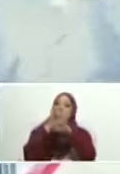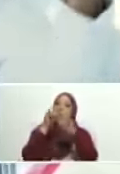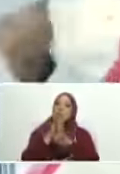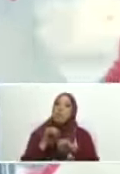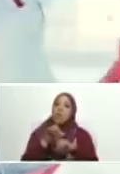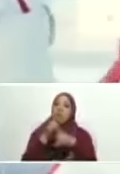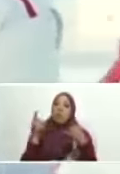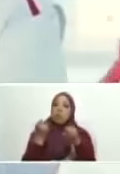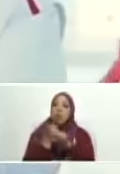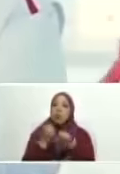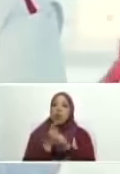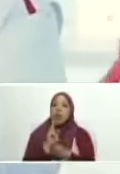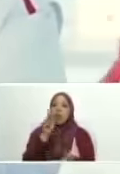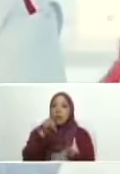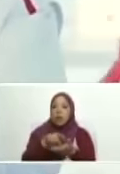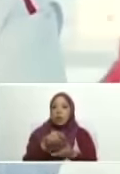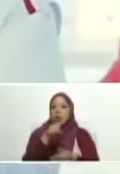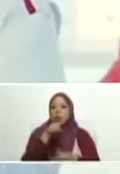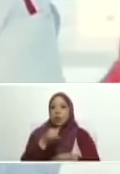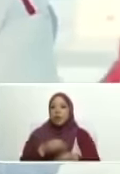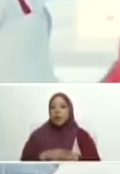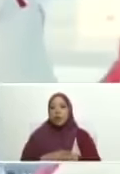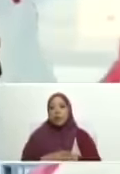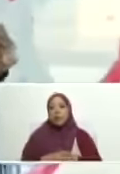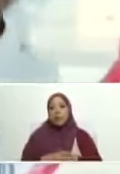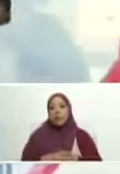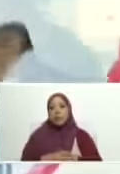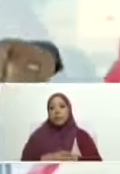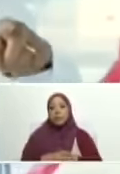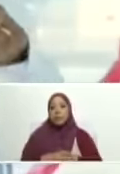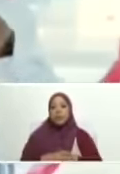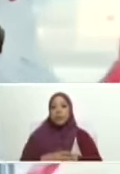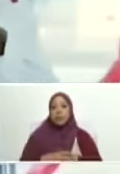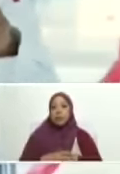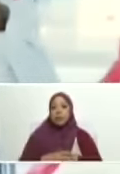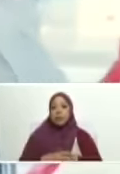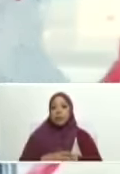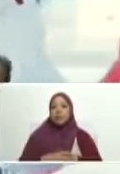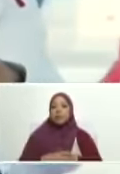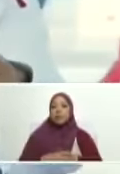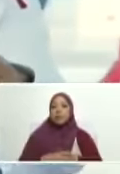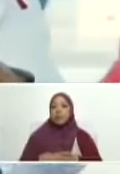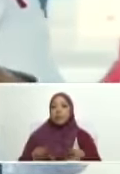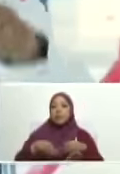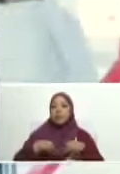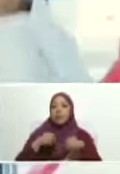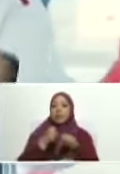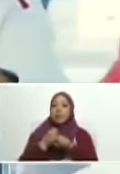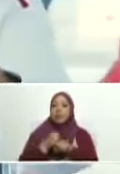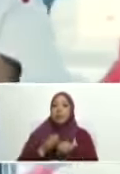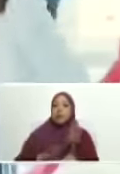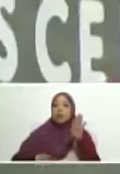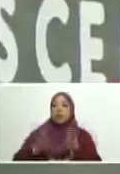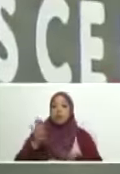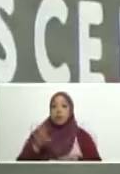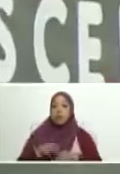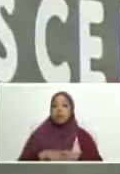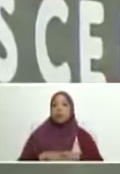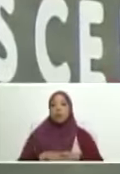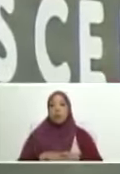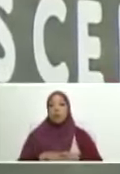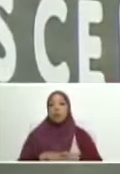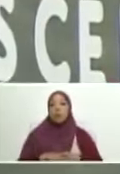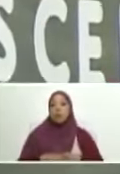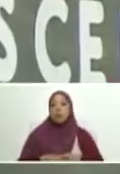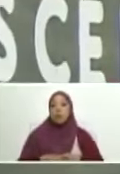capitalina, mirandina, ¿verdad? Sí, presidente. Pero ahora entonces le dieron la vuelta y ahora la expresión es La Guaira cada vez está